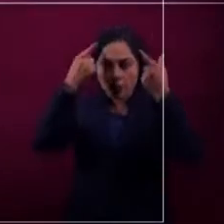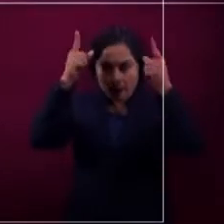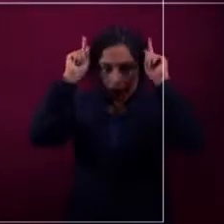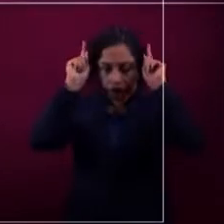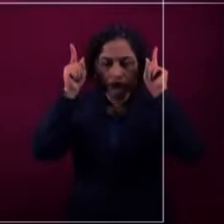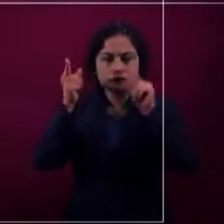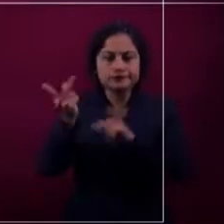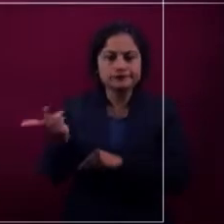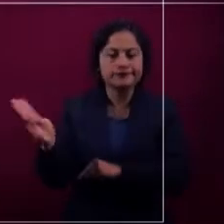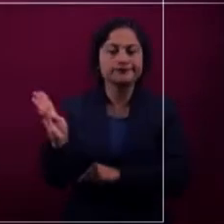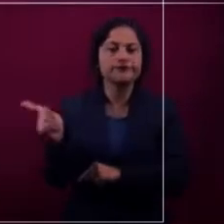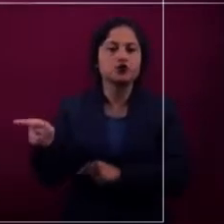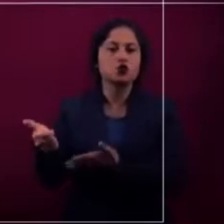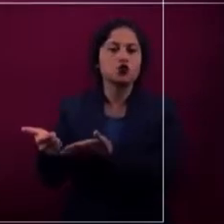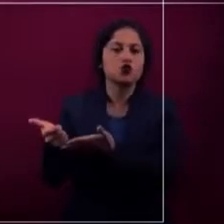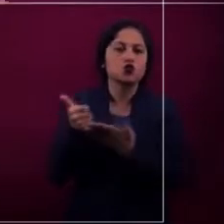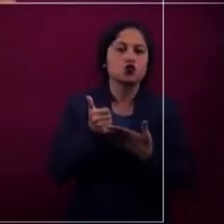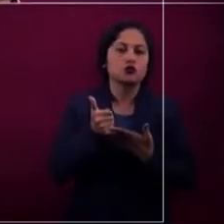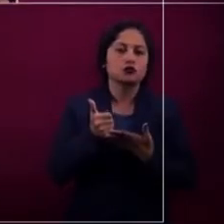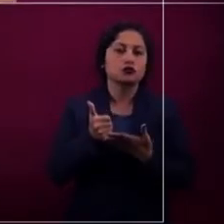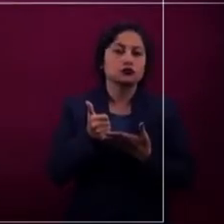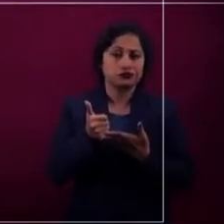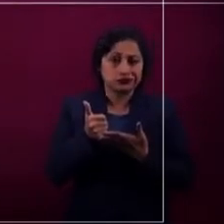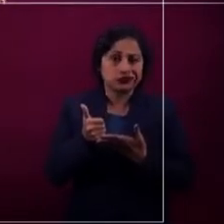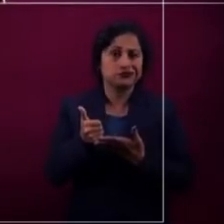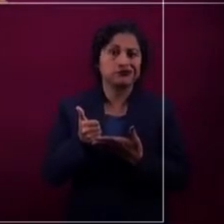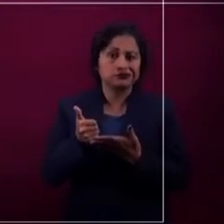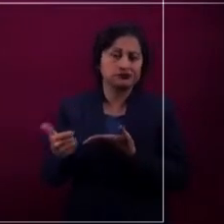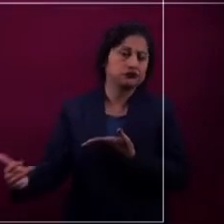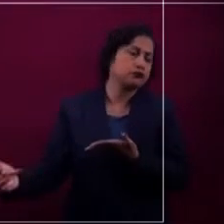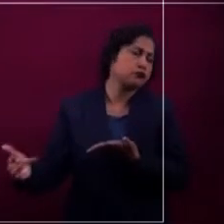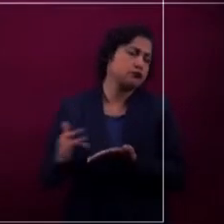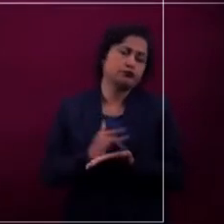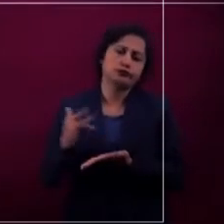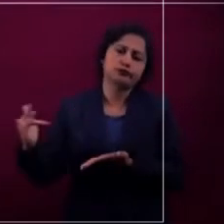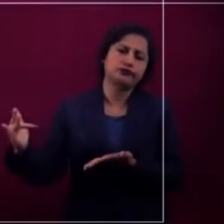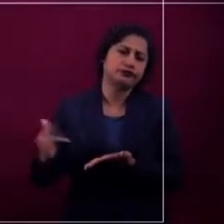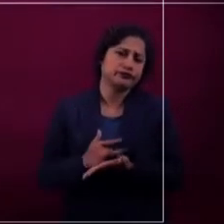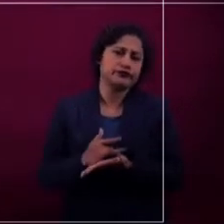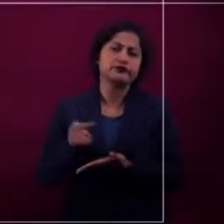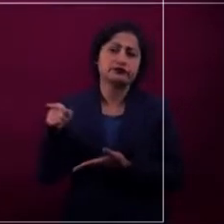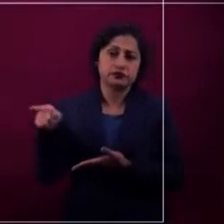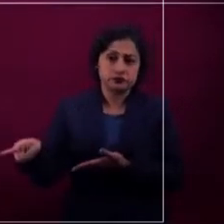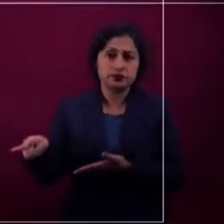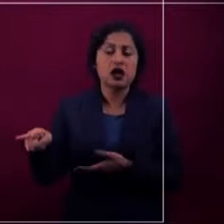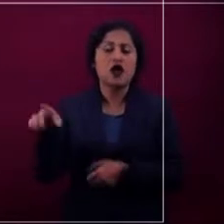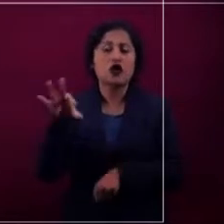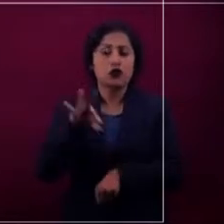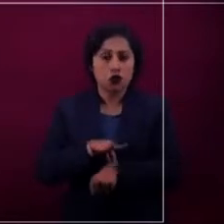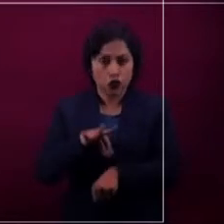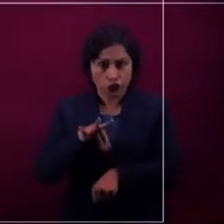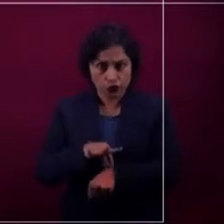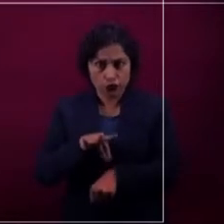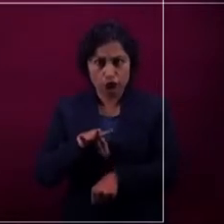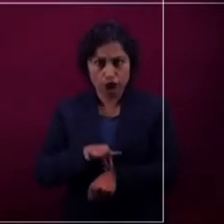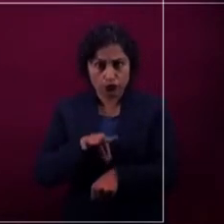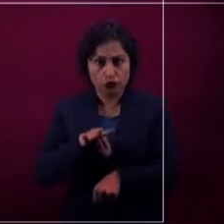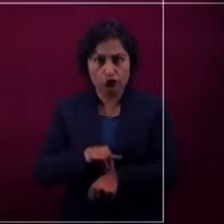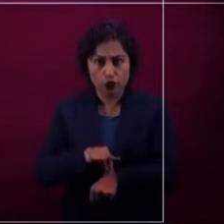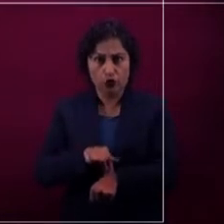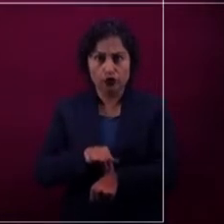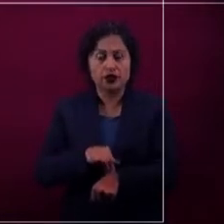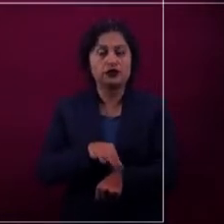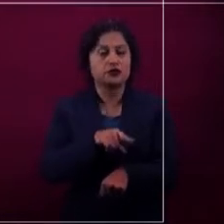Y ahí están, como los médicos de hospitales